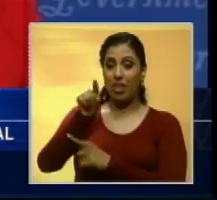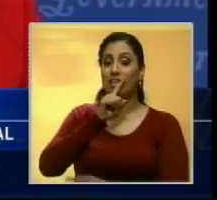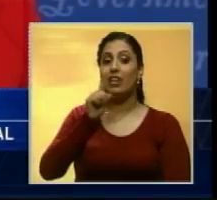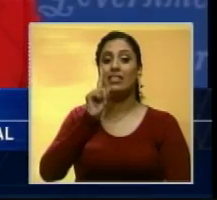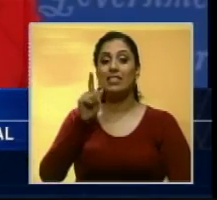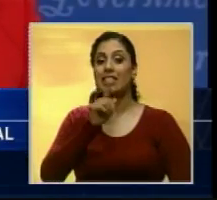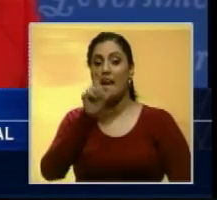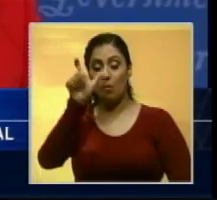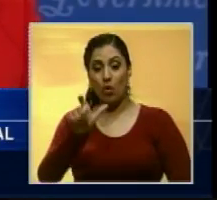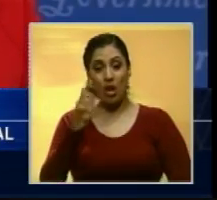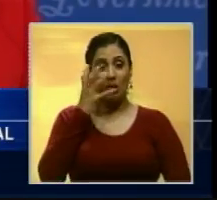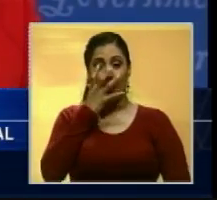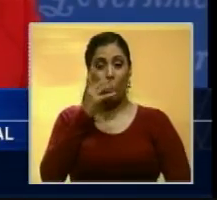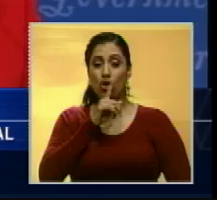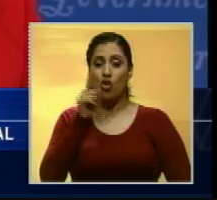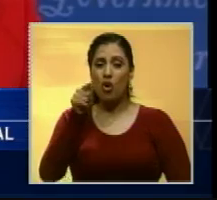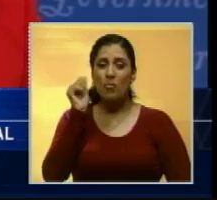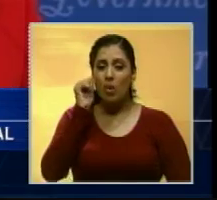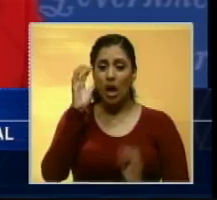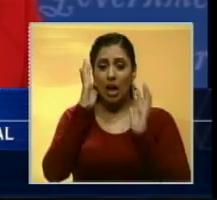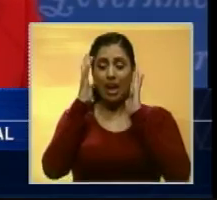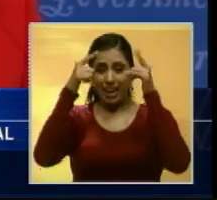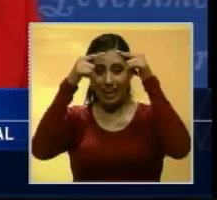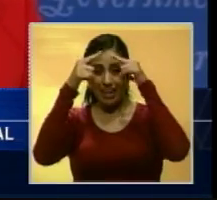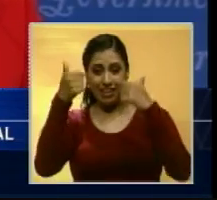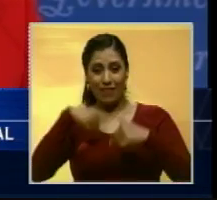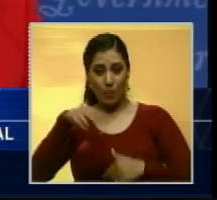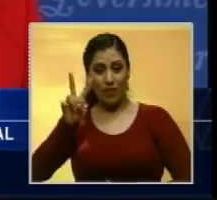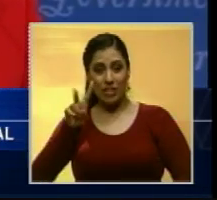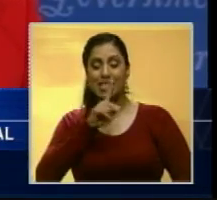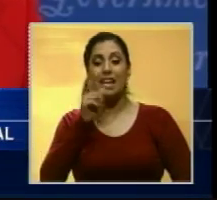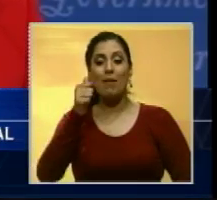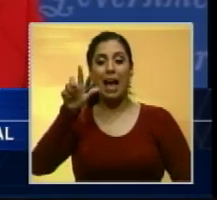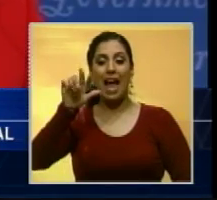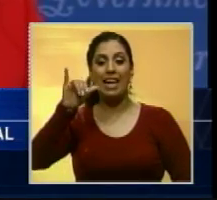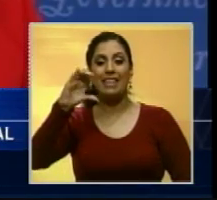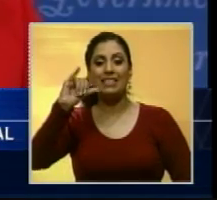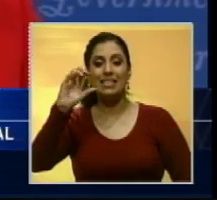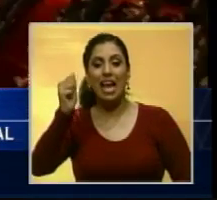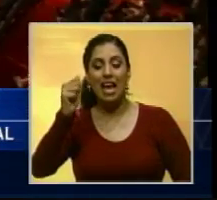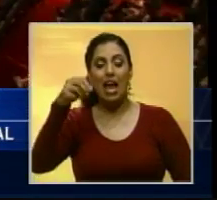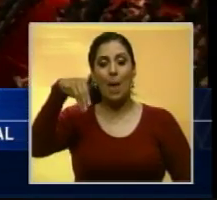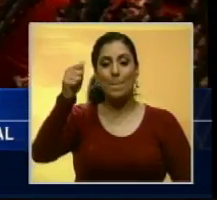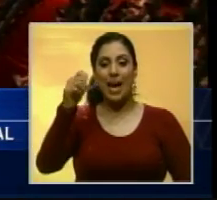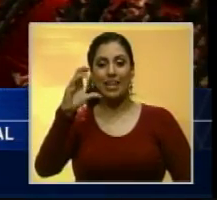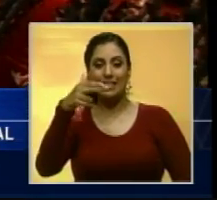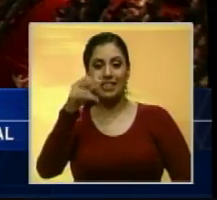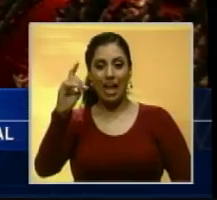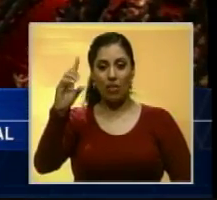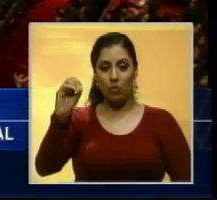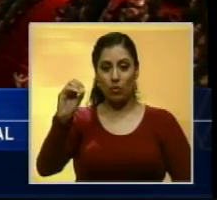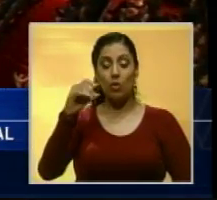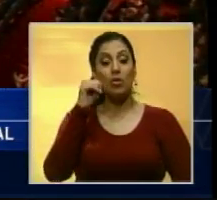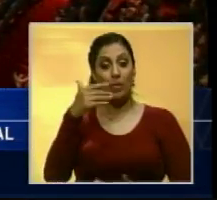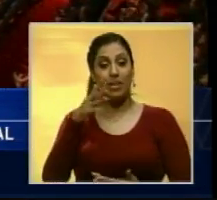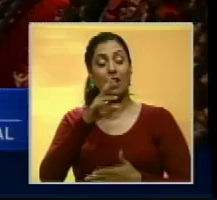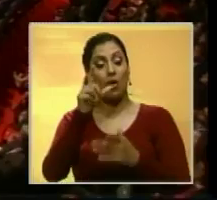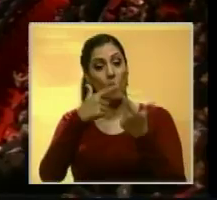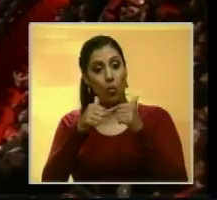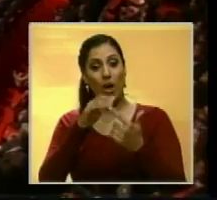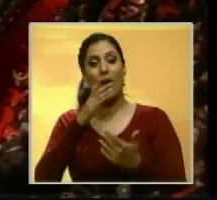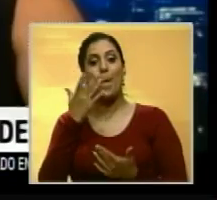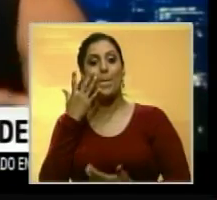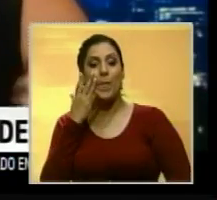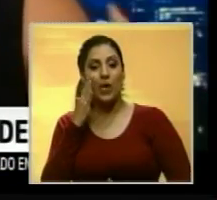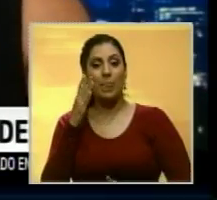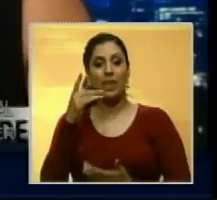nombre. ¿Dónde ella encontraste esto? Alicia Machado. Medios tan prestigiosos como